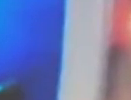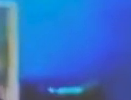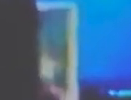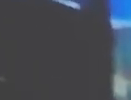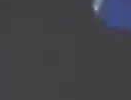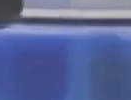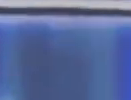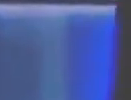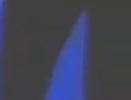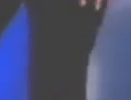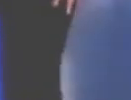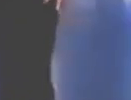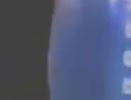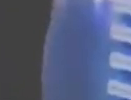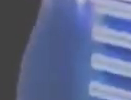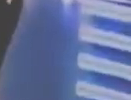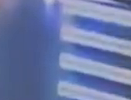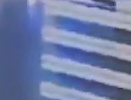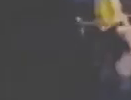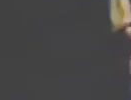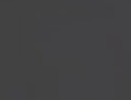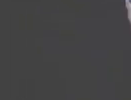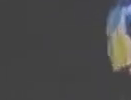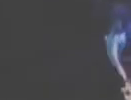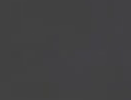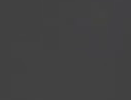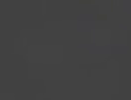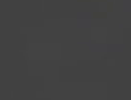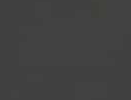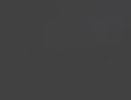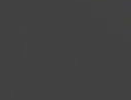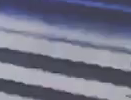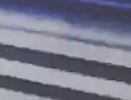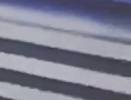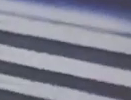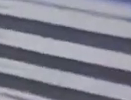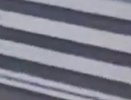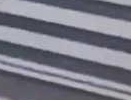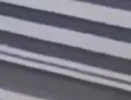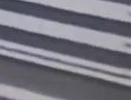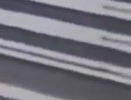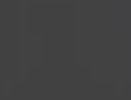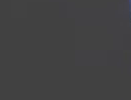todólogo, hable de lo que sabe. Son muy buenas las redes.